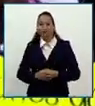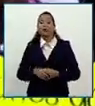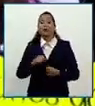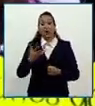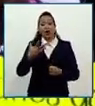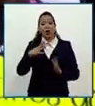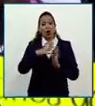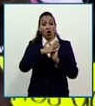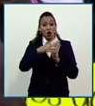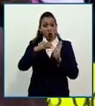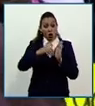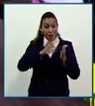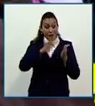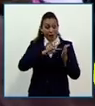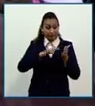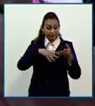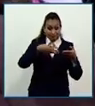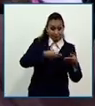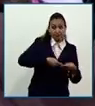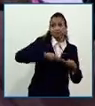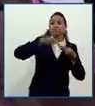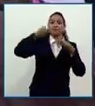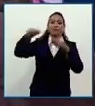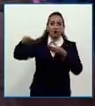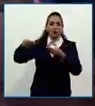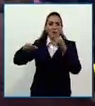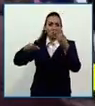copia del escrito presentado